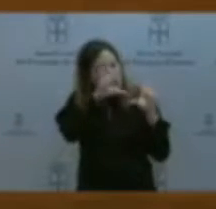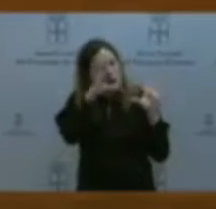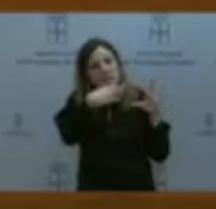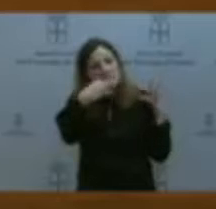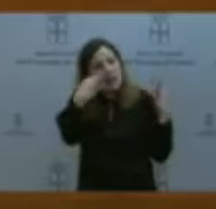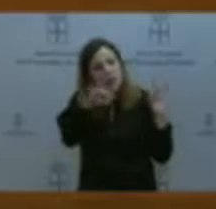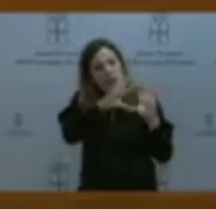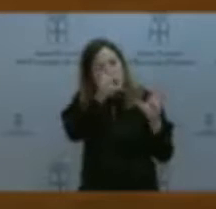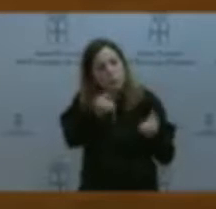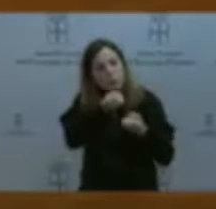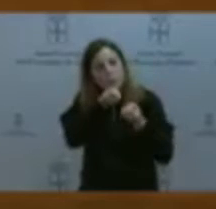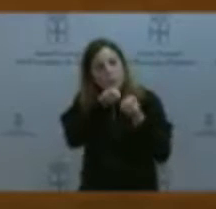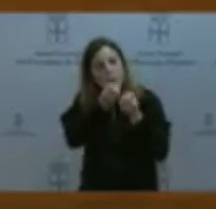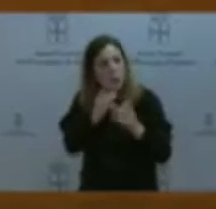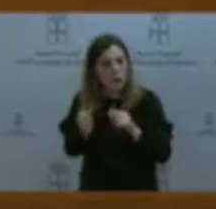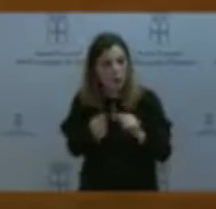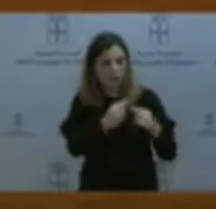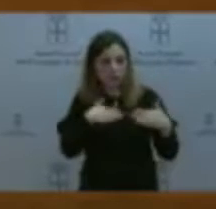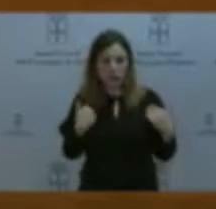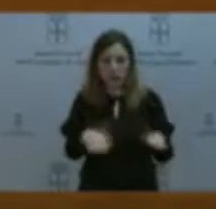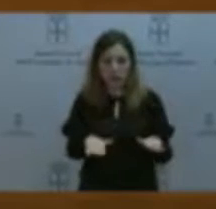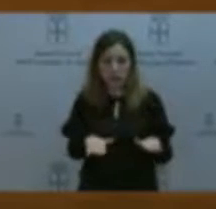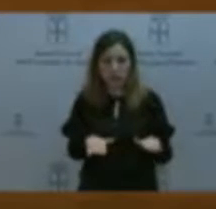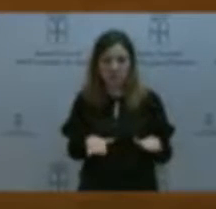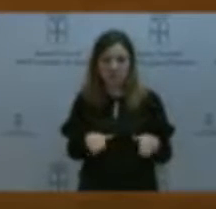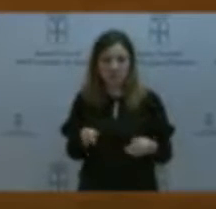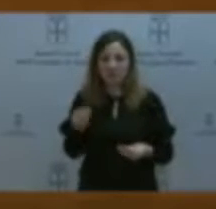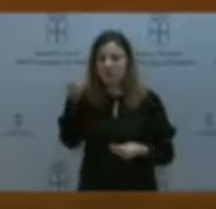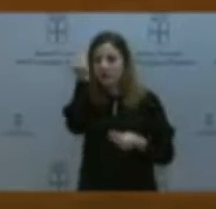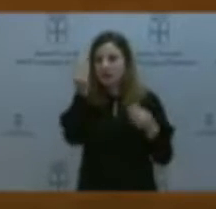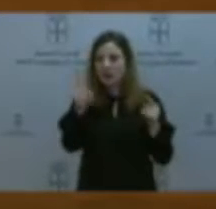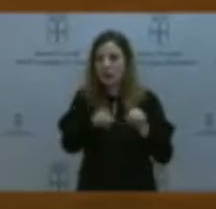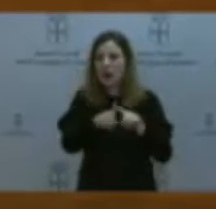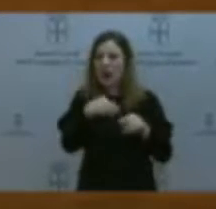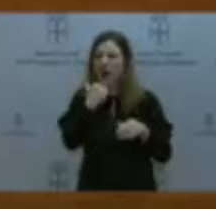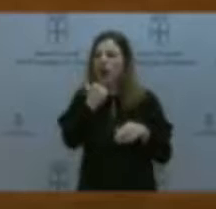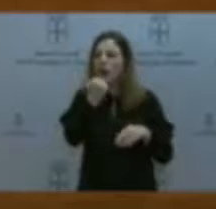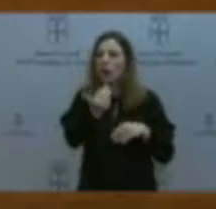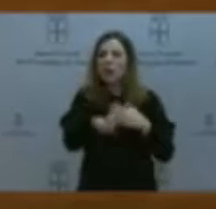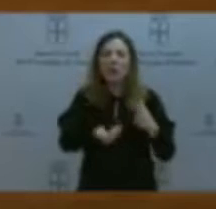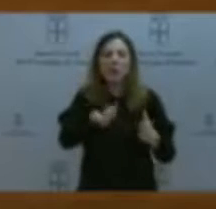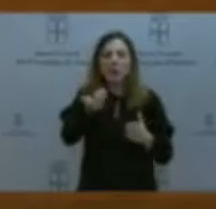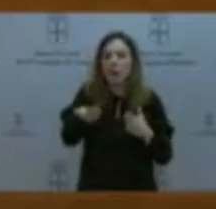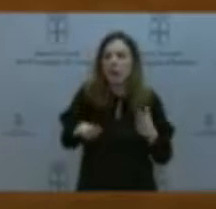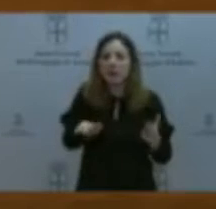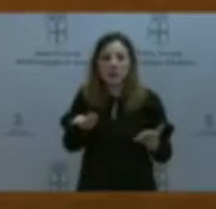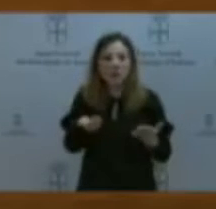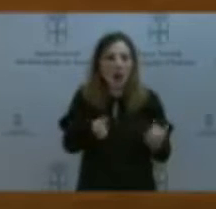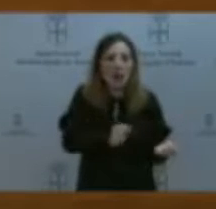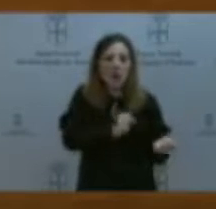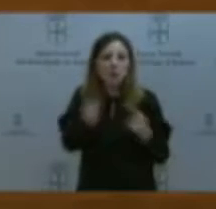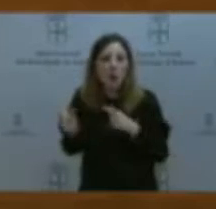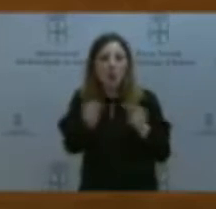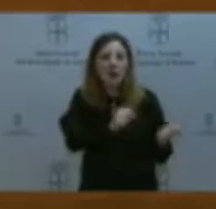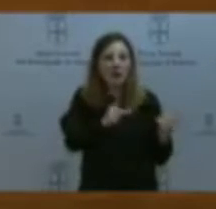y plantearlo como si fuera algo, la cuestión de la movilidad juvenil fuera algo que se soluciona simplemente con